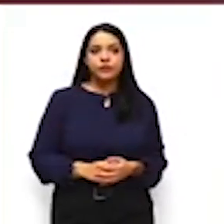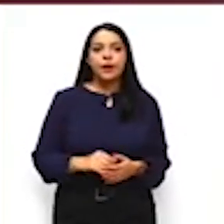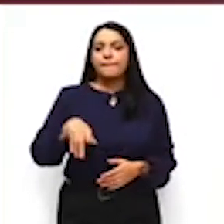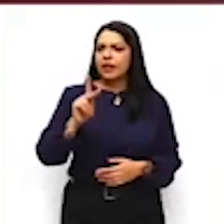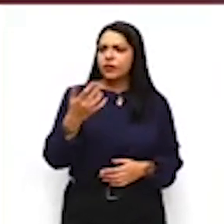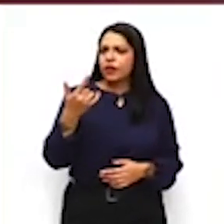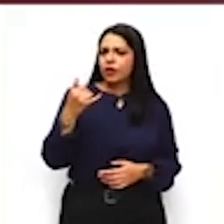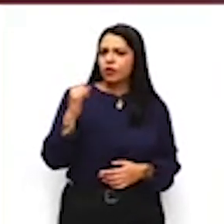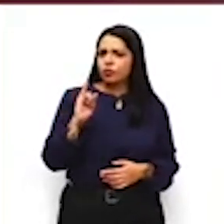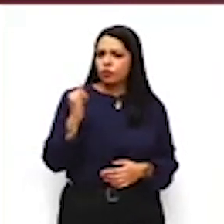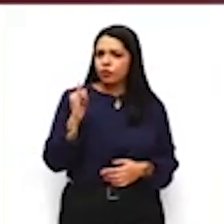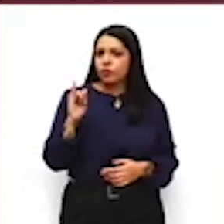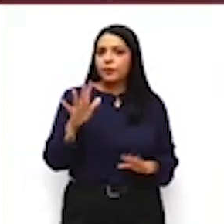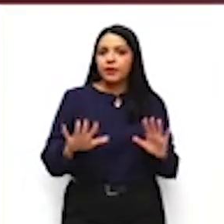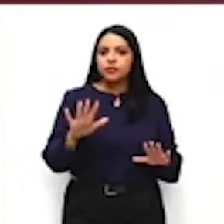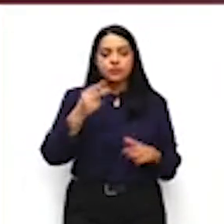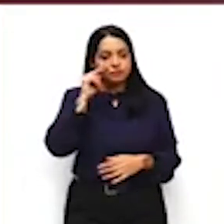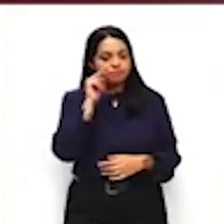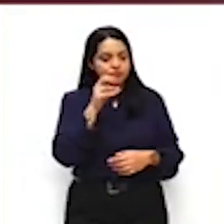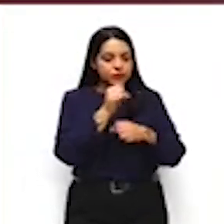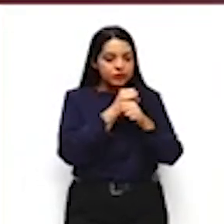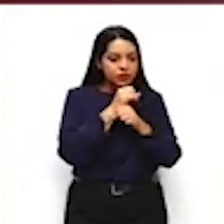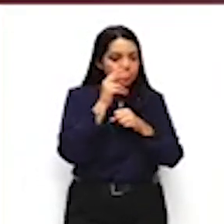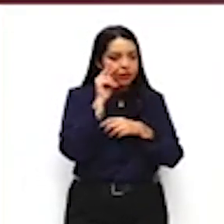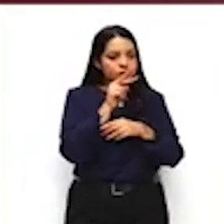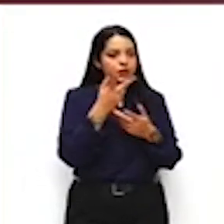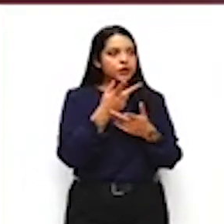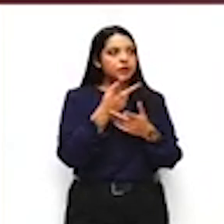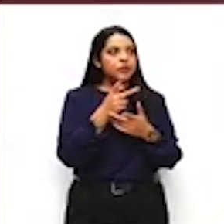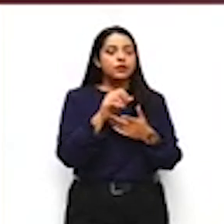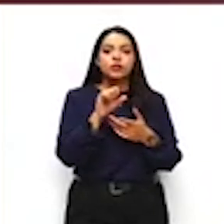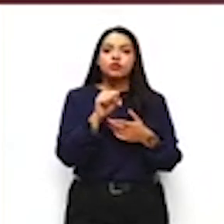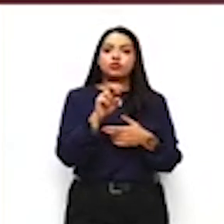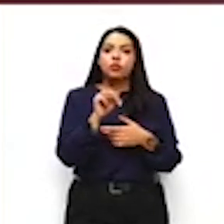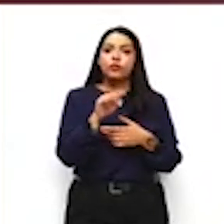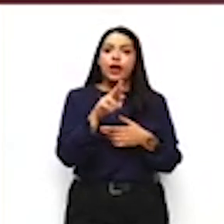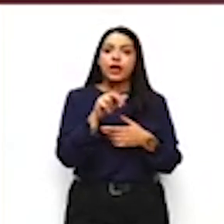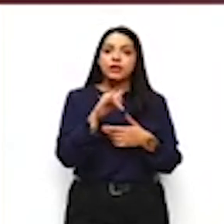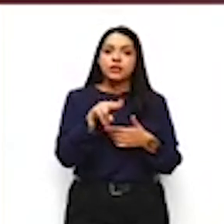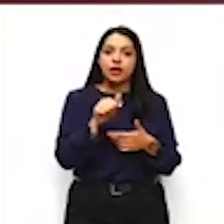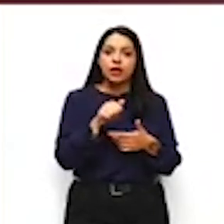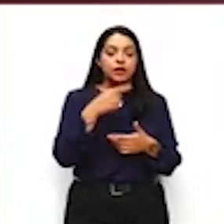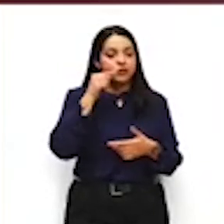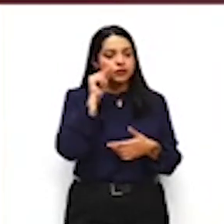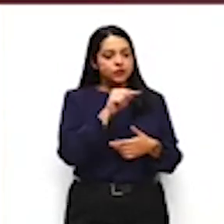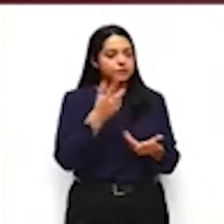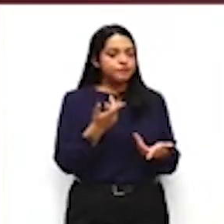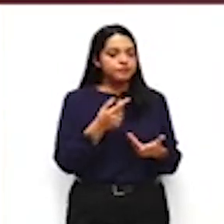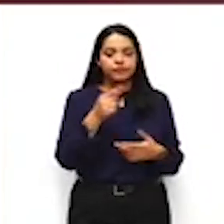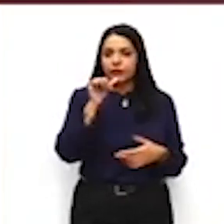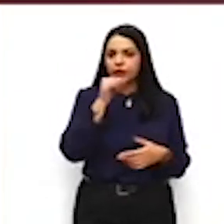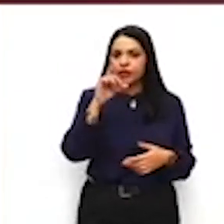junio, en la elección, supo que había un plan C, y que ese plan C, que la